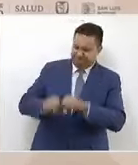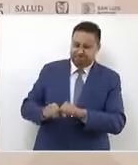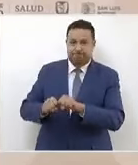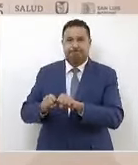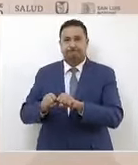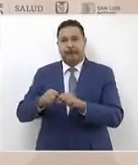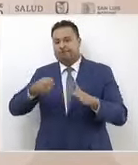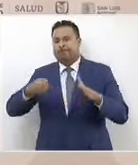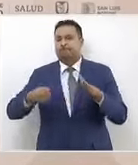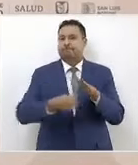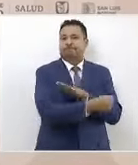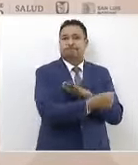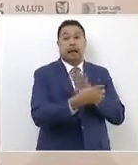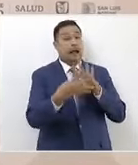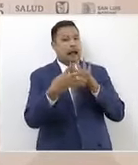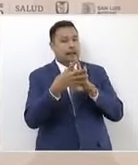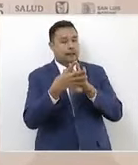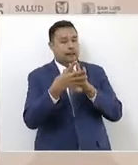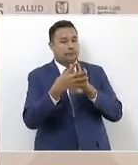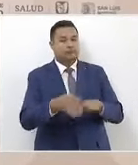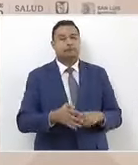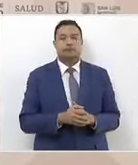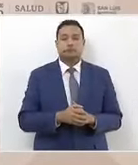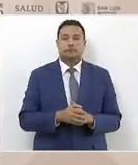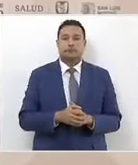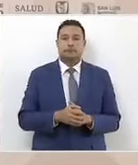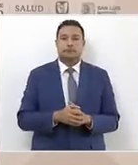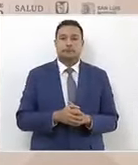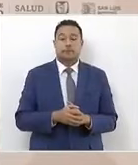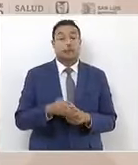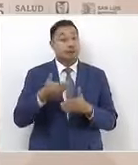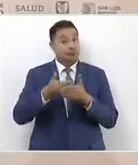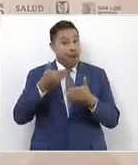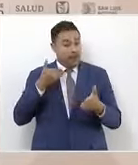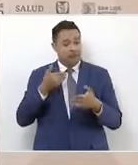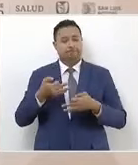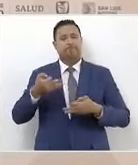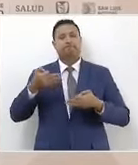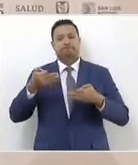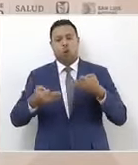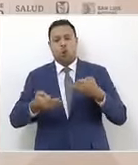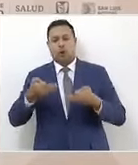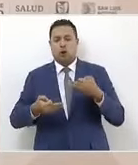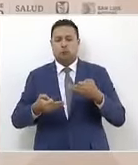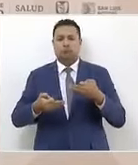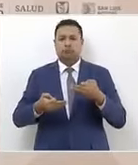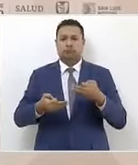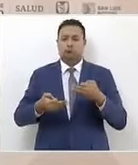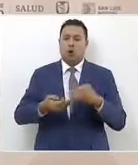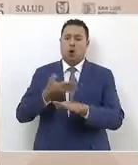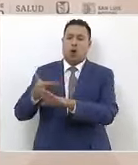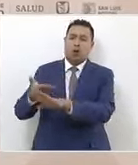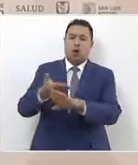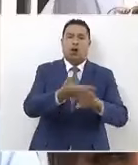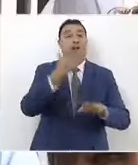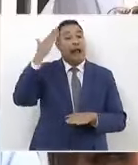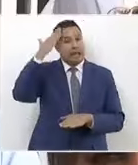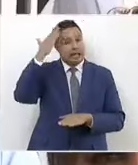meten a la cárcel. Antes abren juicios contra los